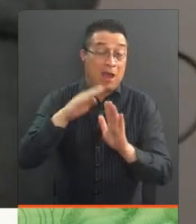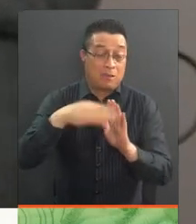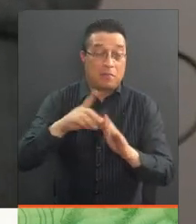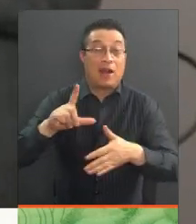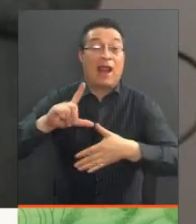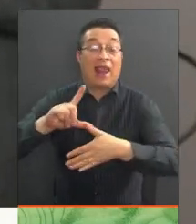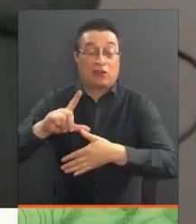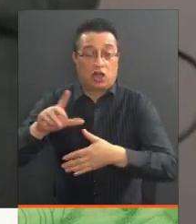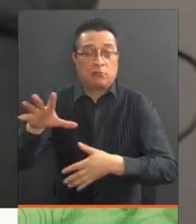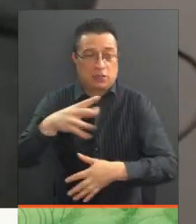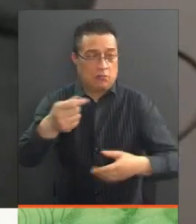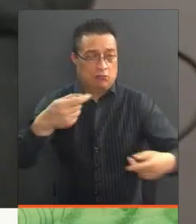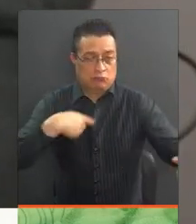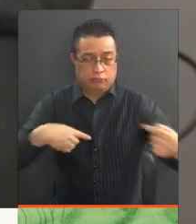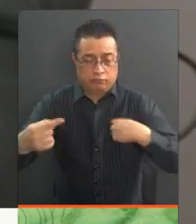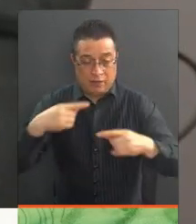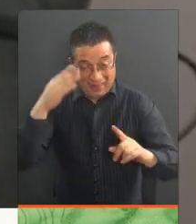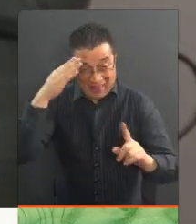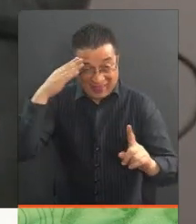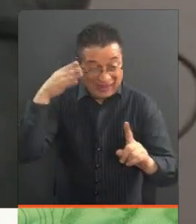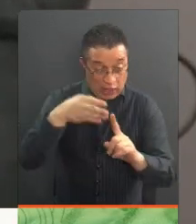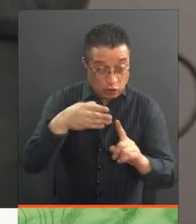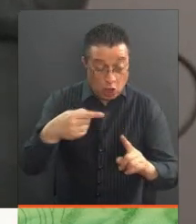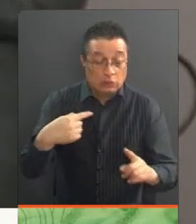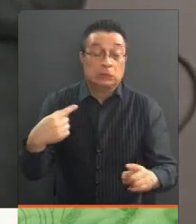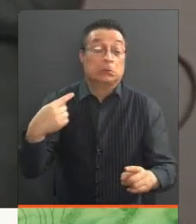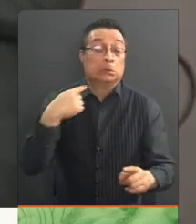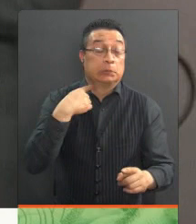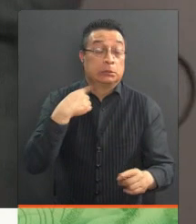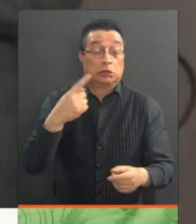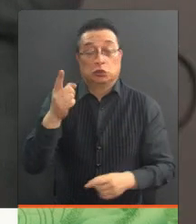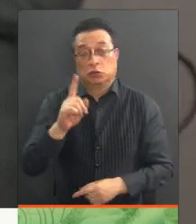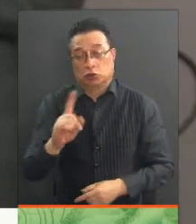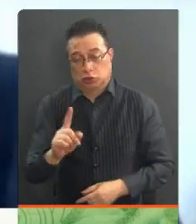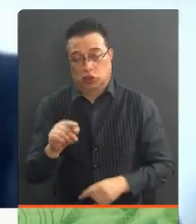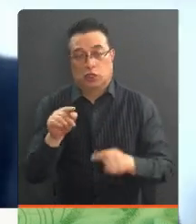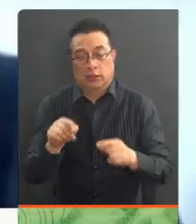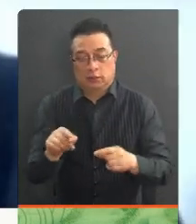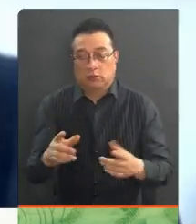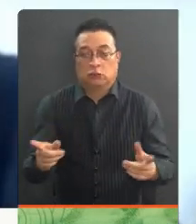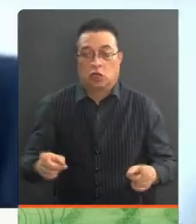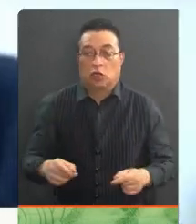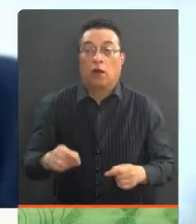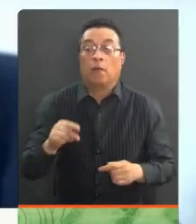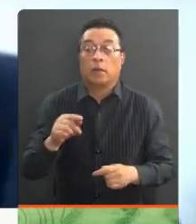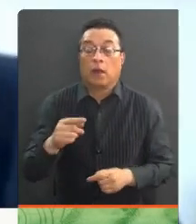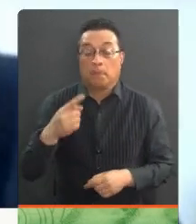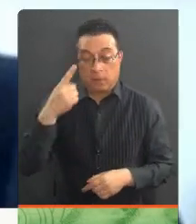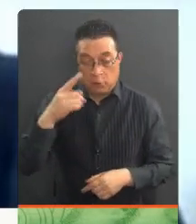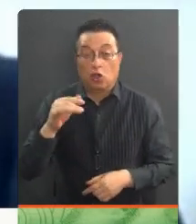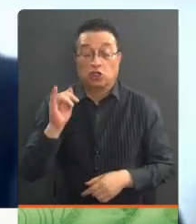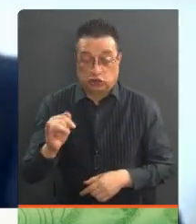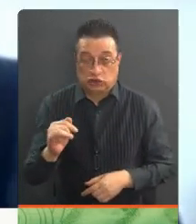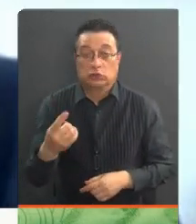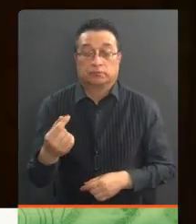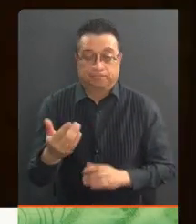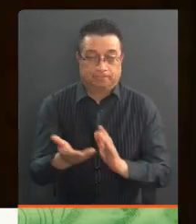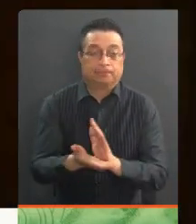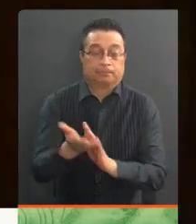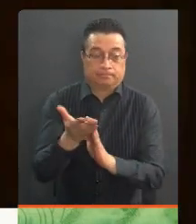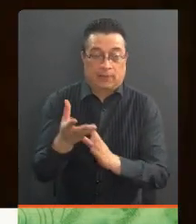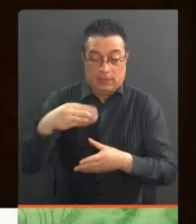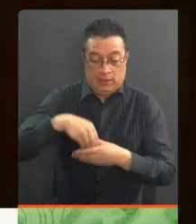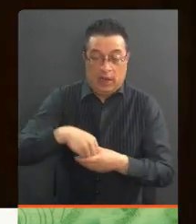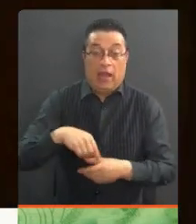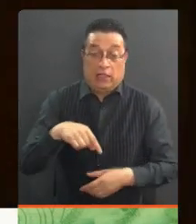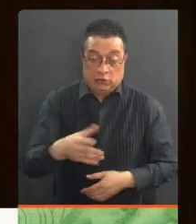Latinoamérica, así que por lo menos de forma directa no debiera golpearnos esta decisión. Y va a repercutir en el precio del azúcar interno. Puede